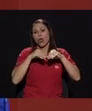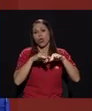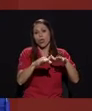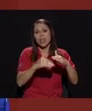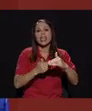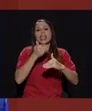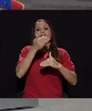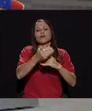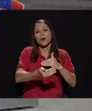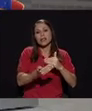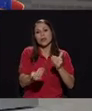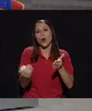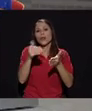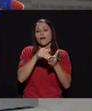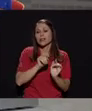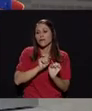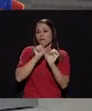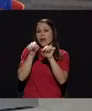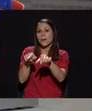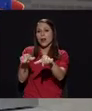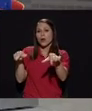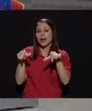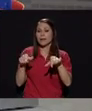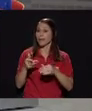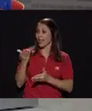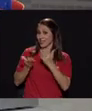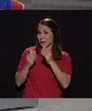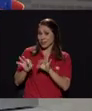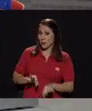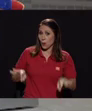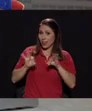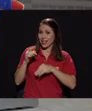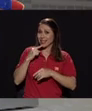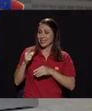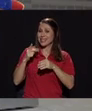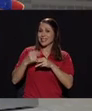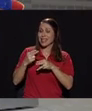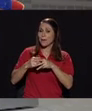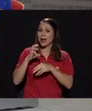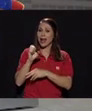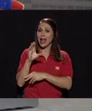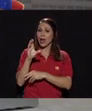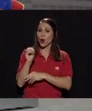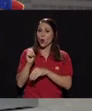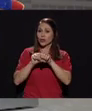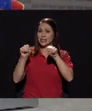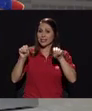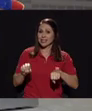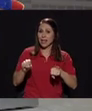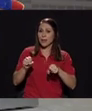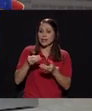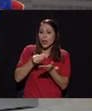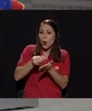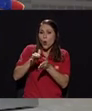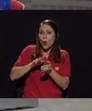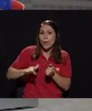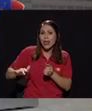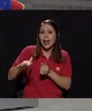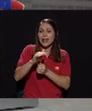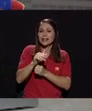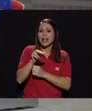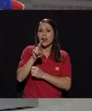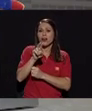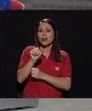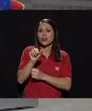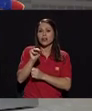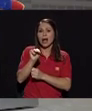orígenes. Tal vez vale la pena decir que se llaman ecosistemas de humedales Ramsar,